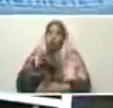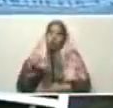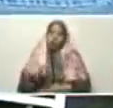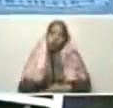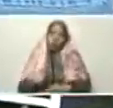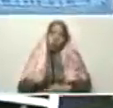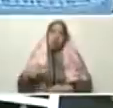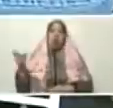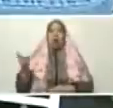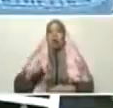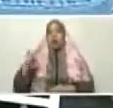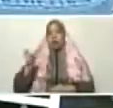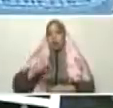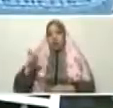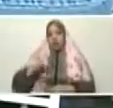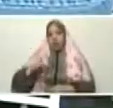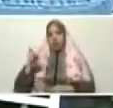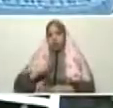la necesidad